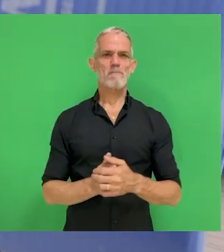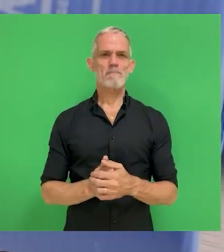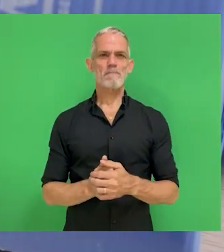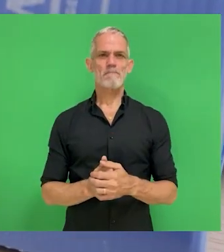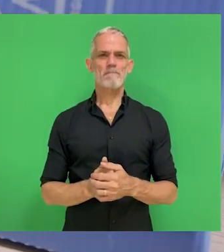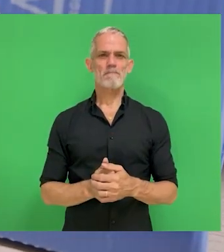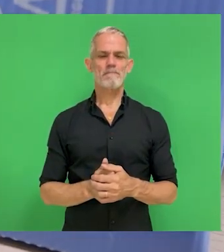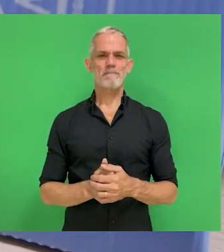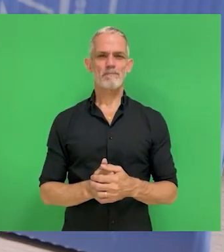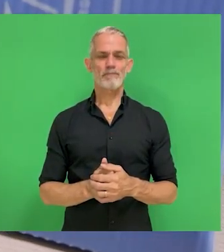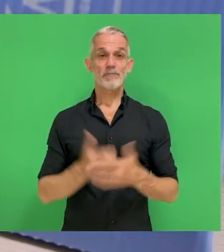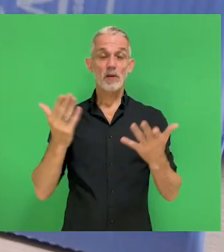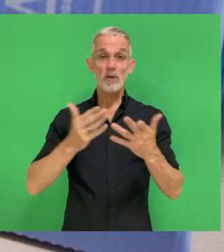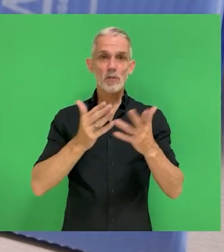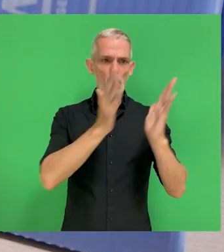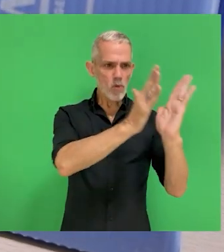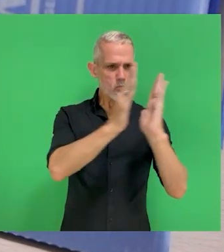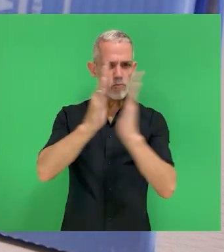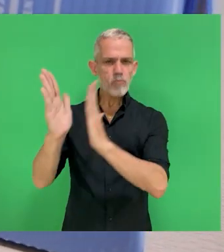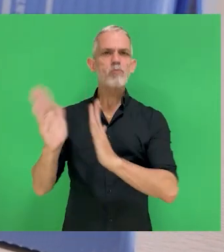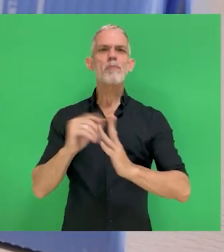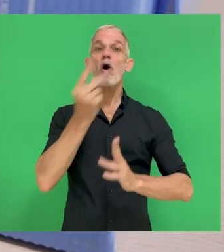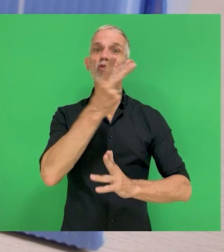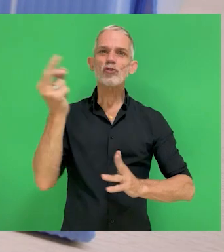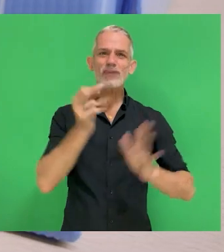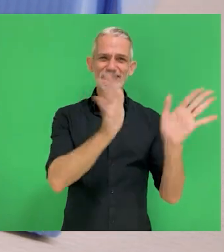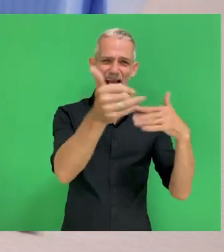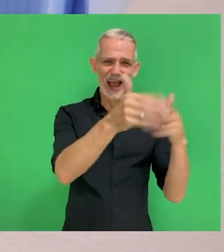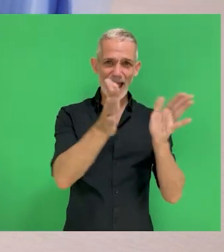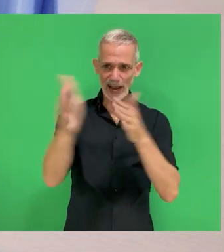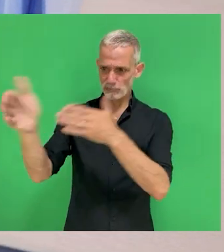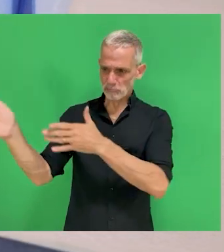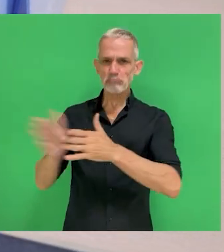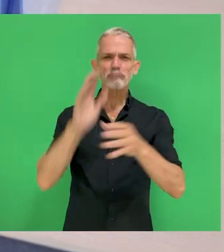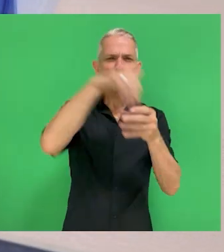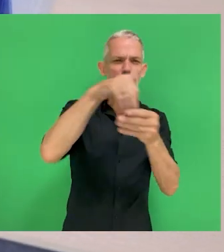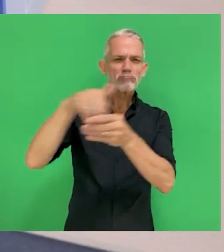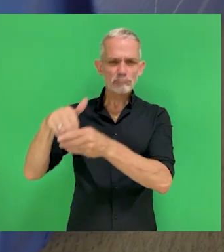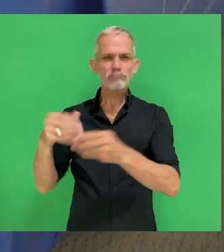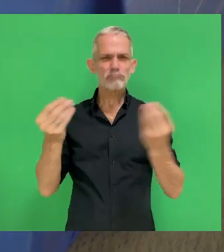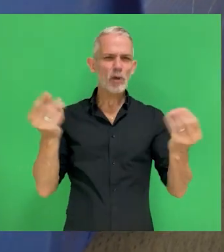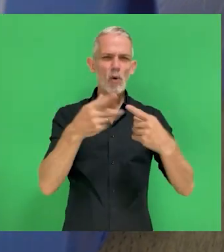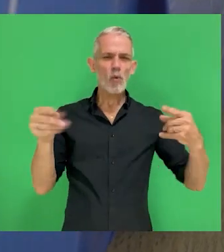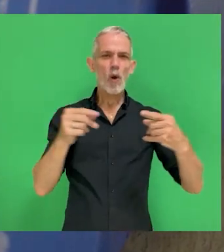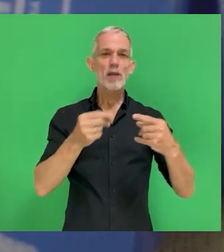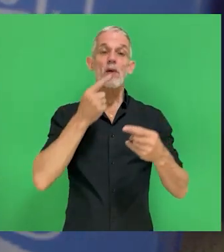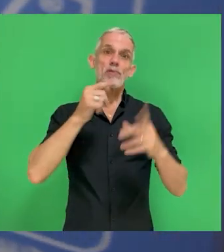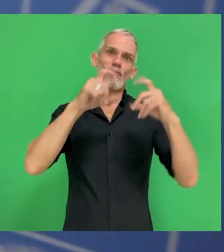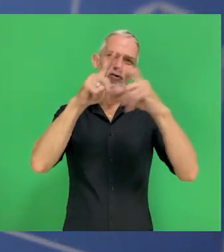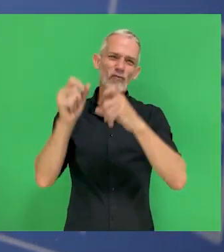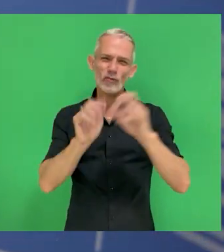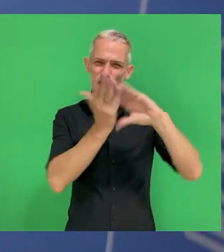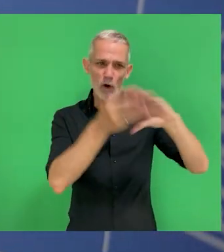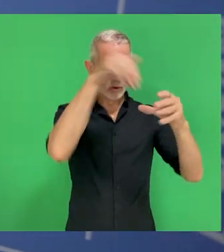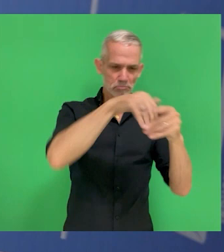otra tamaño carné. Se clasificaron alrededor de 200 cajas, conteniendo desde álbumes